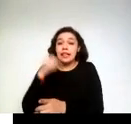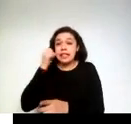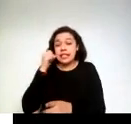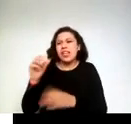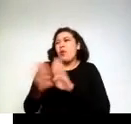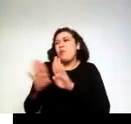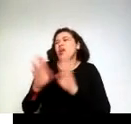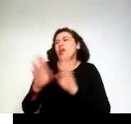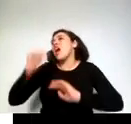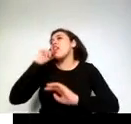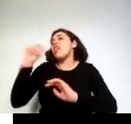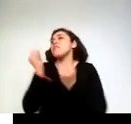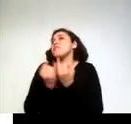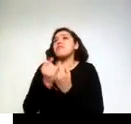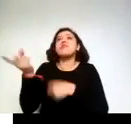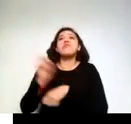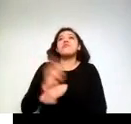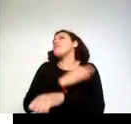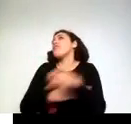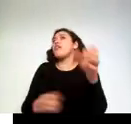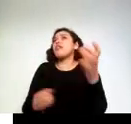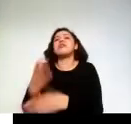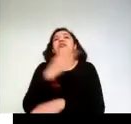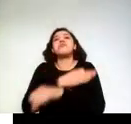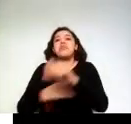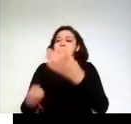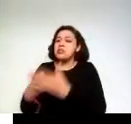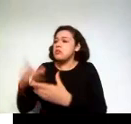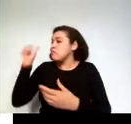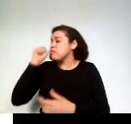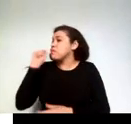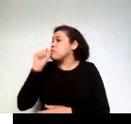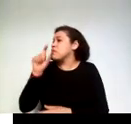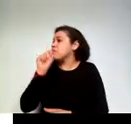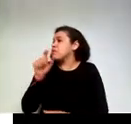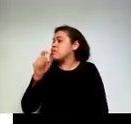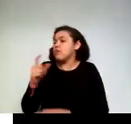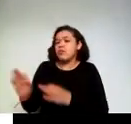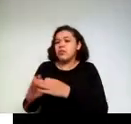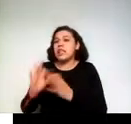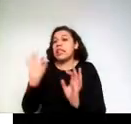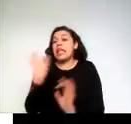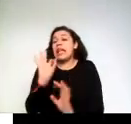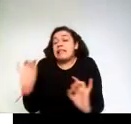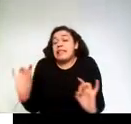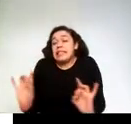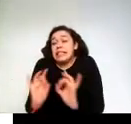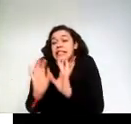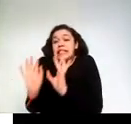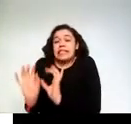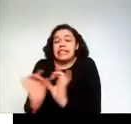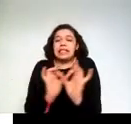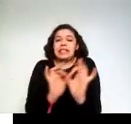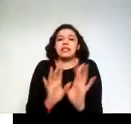sea una actividad continua, constante, de todo el tiempo, sino que sea tal vez esporádico. Por lo tanto, la institución tiene la responsabilidad